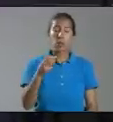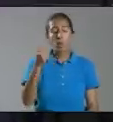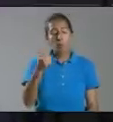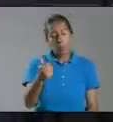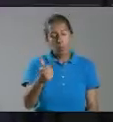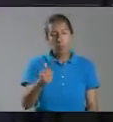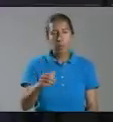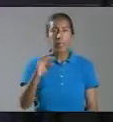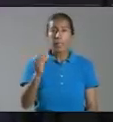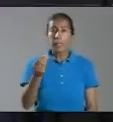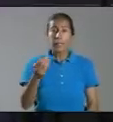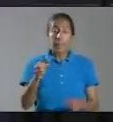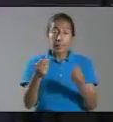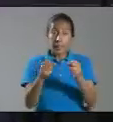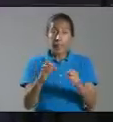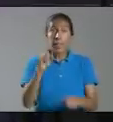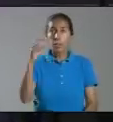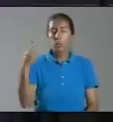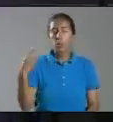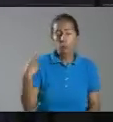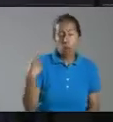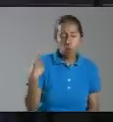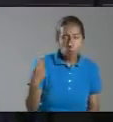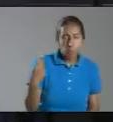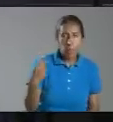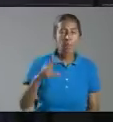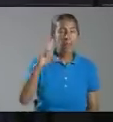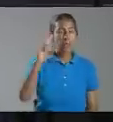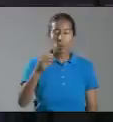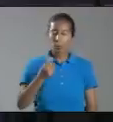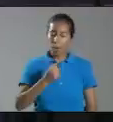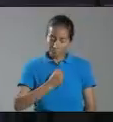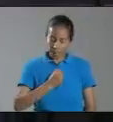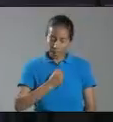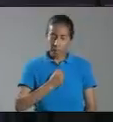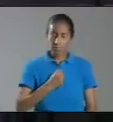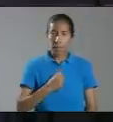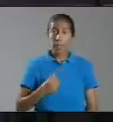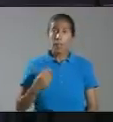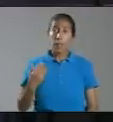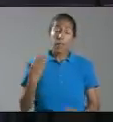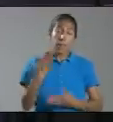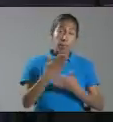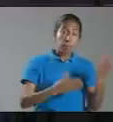que se haga tu voluntad y no la mía. Y fue a la cruz y fue al infierno.